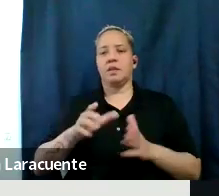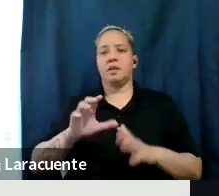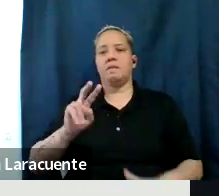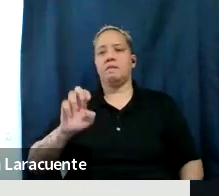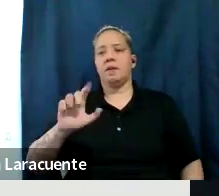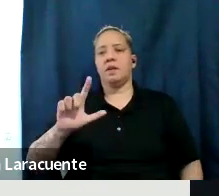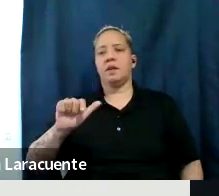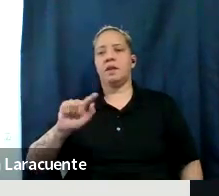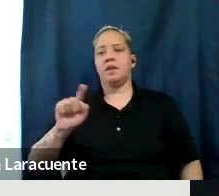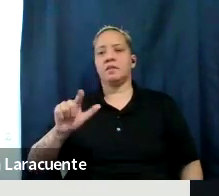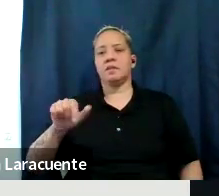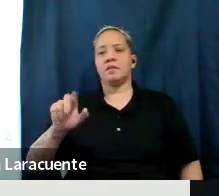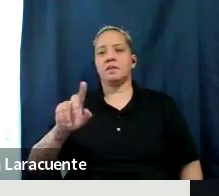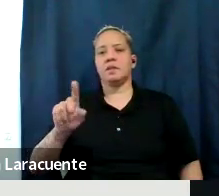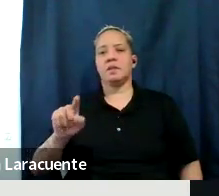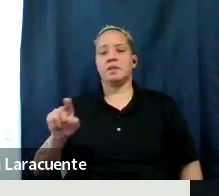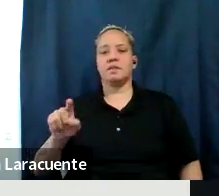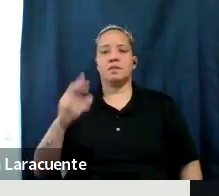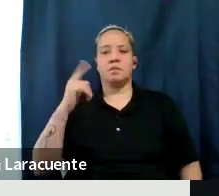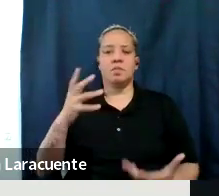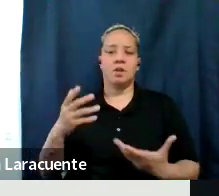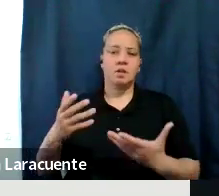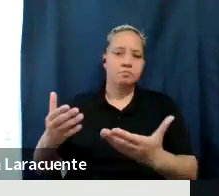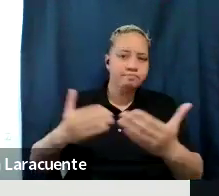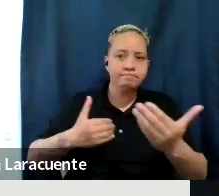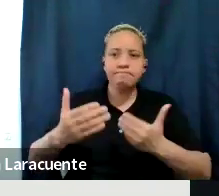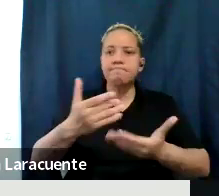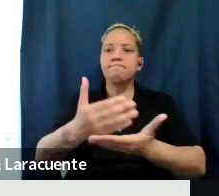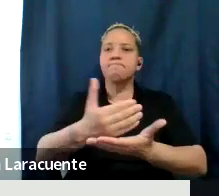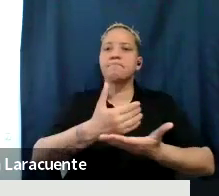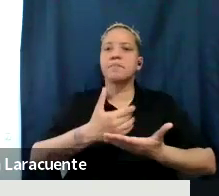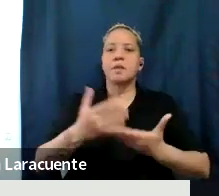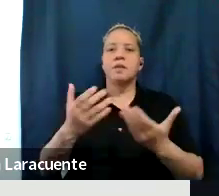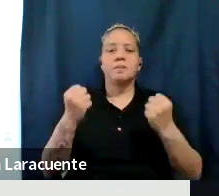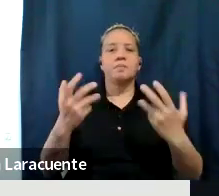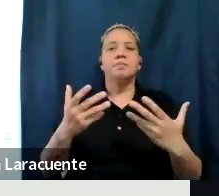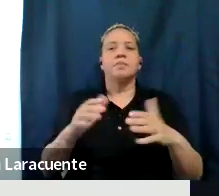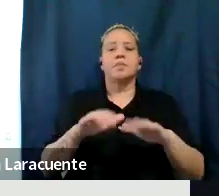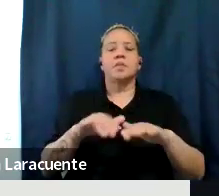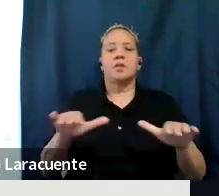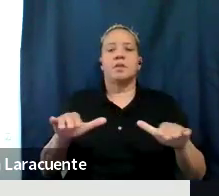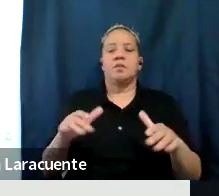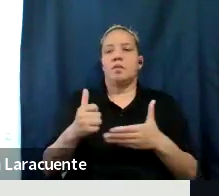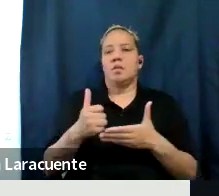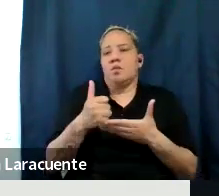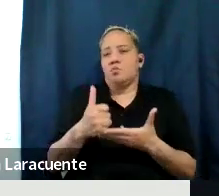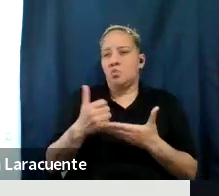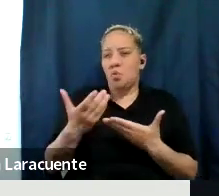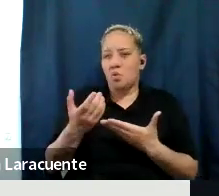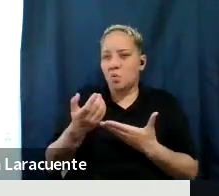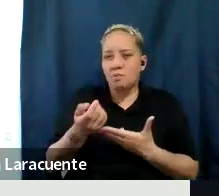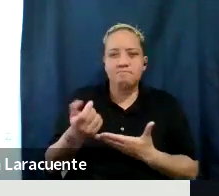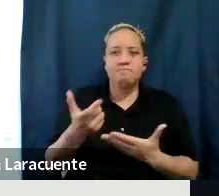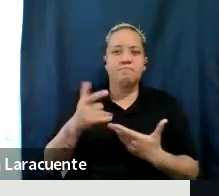para acoger a una docena de niños, con alguna ayuda del gobierno de la